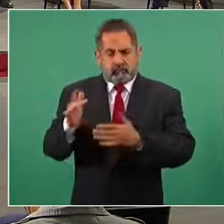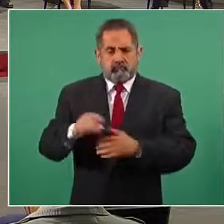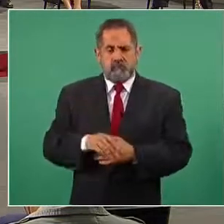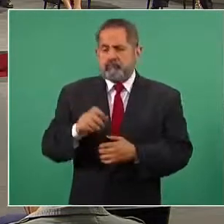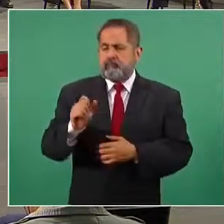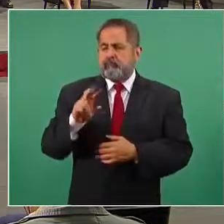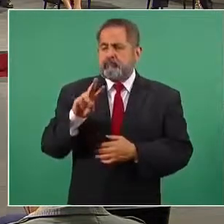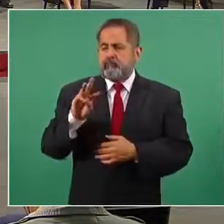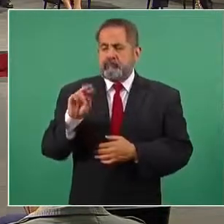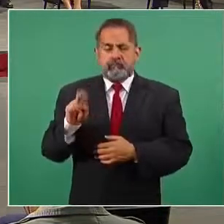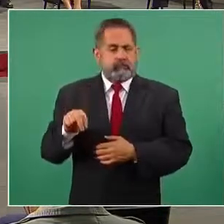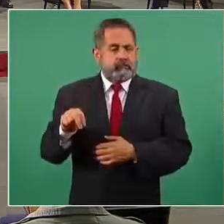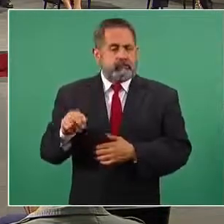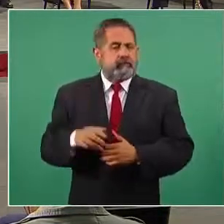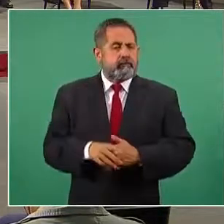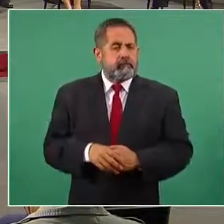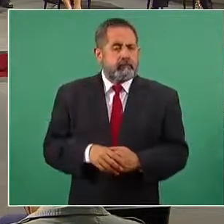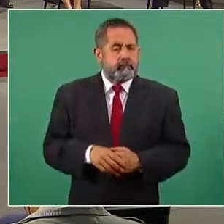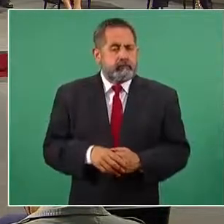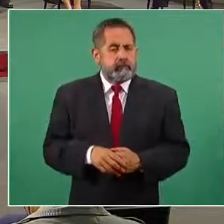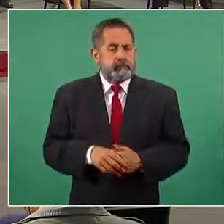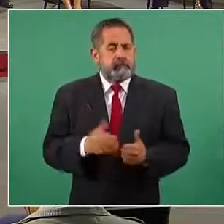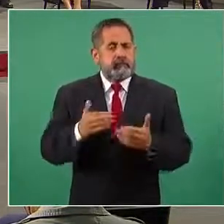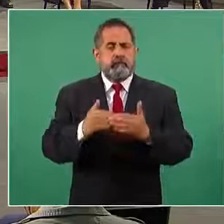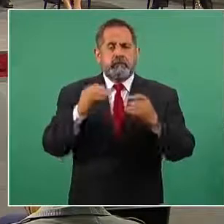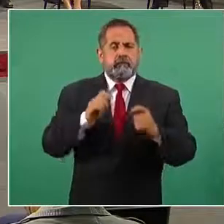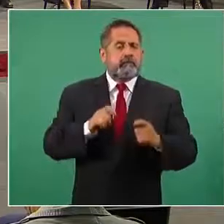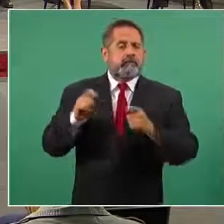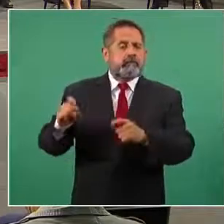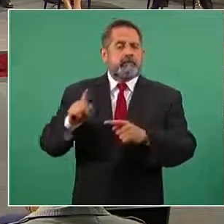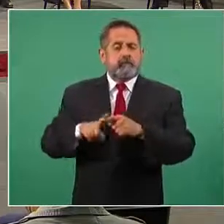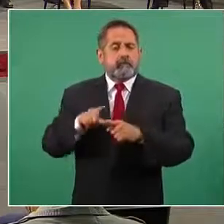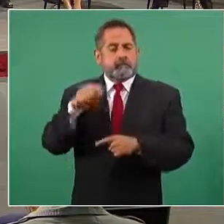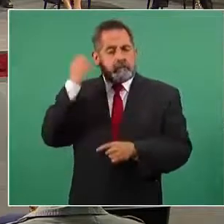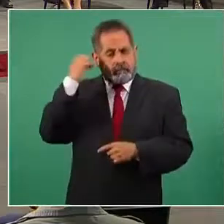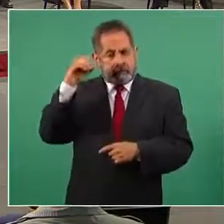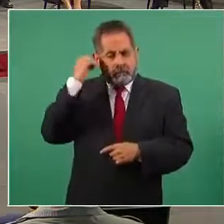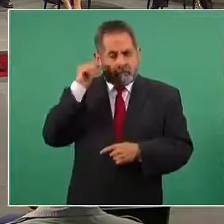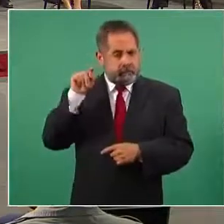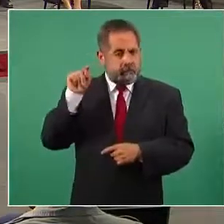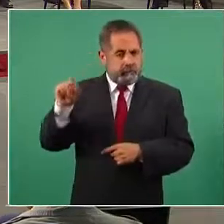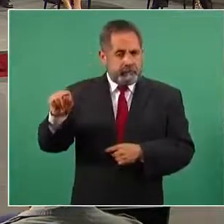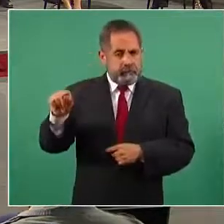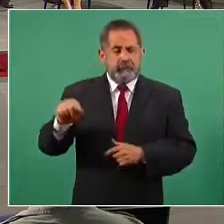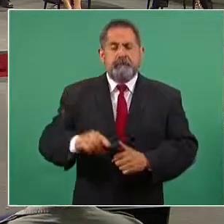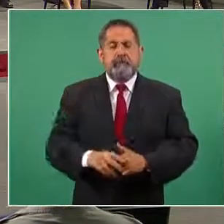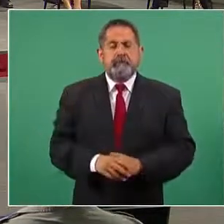Irvin. Vamos ahora a Oaxaca.